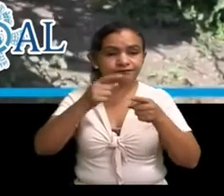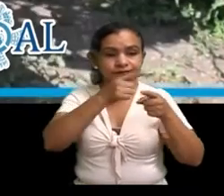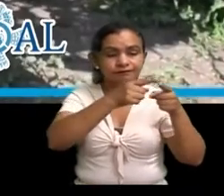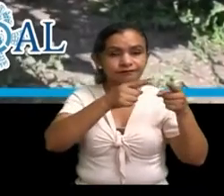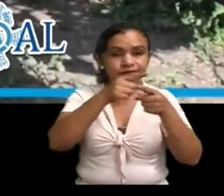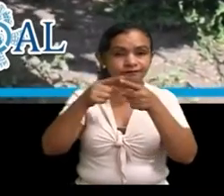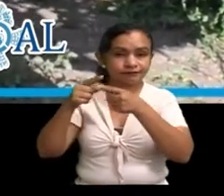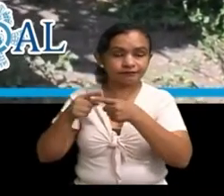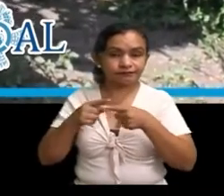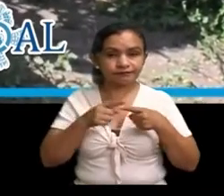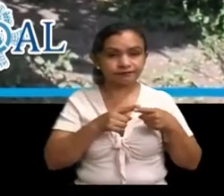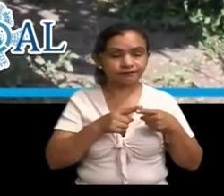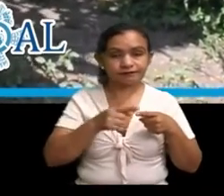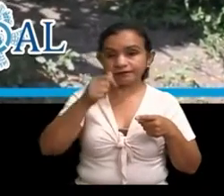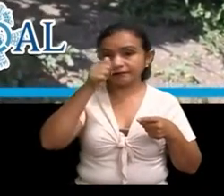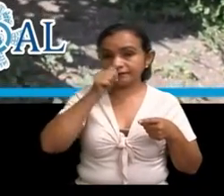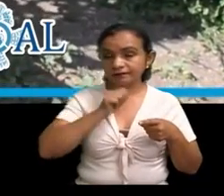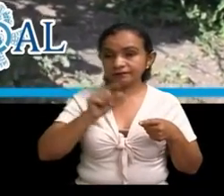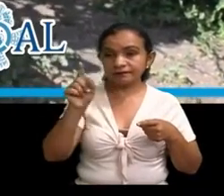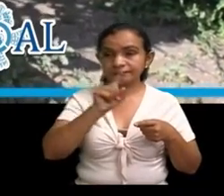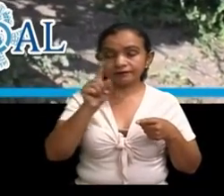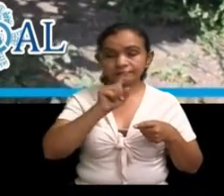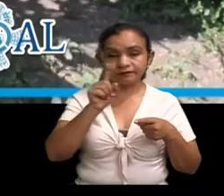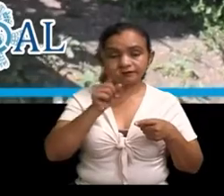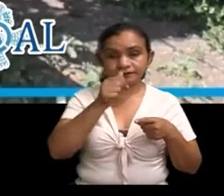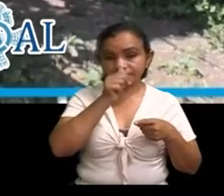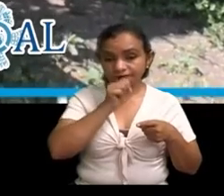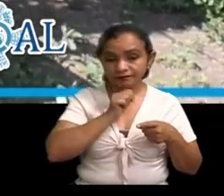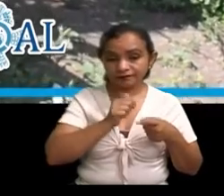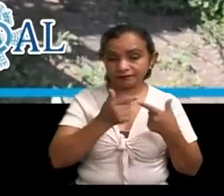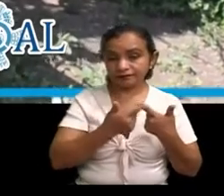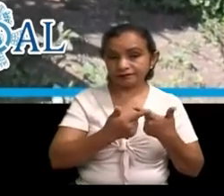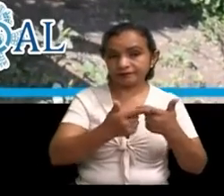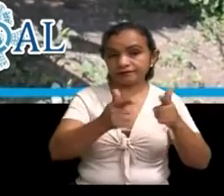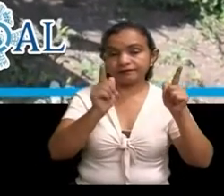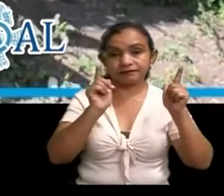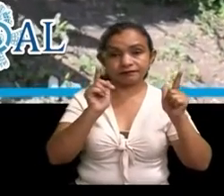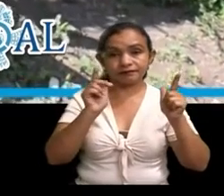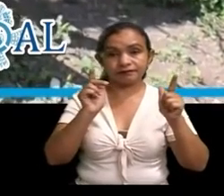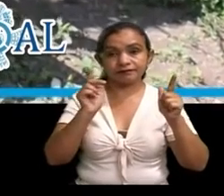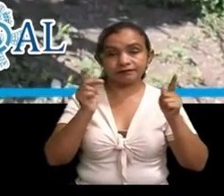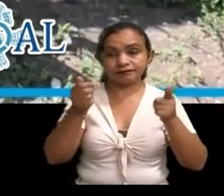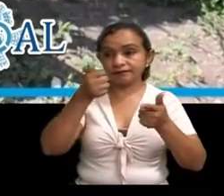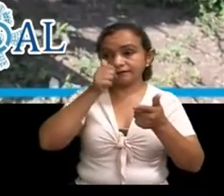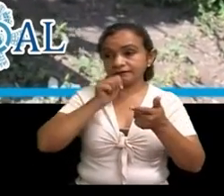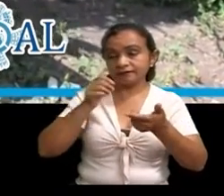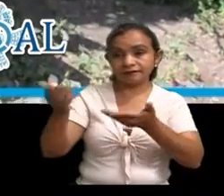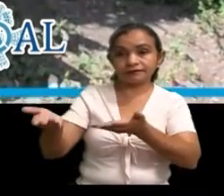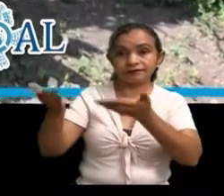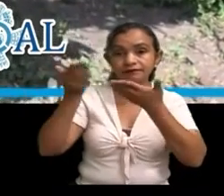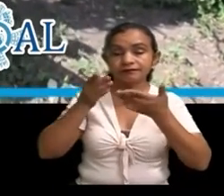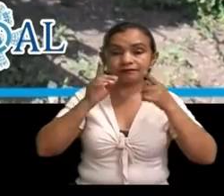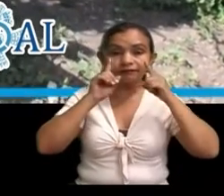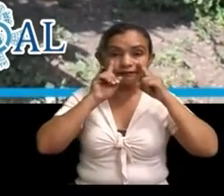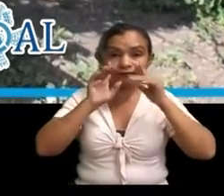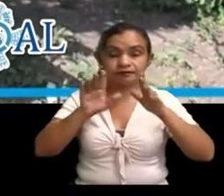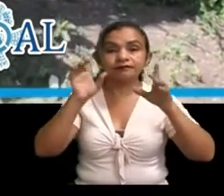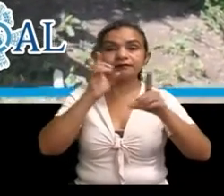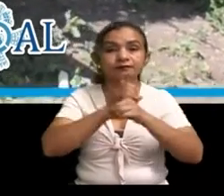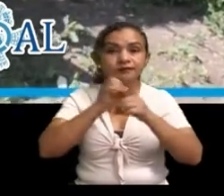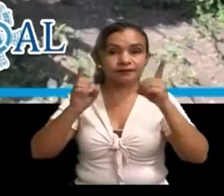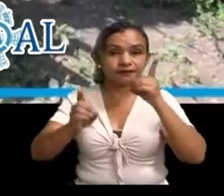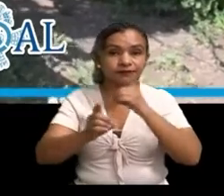estamos hablando de costo de agua, eso es gratis. La naturaleza nos da tanto y tenemos que cuidarlo. Eso es lo único que le decimos.